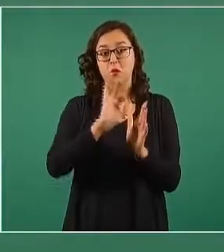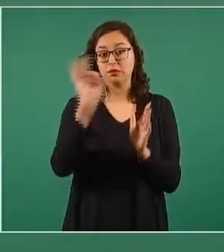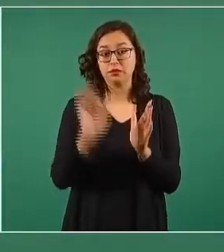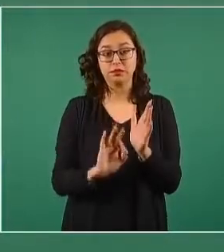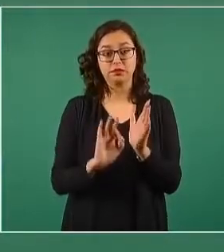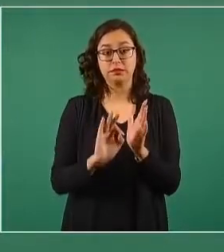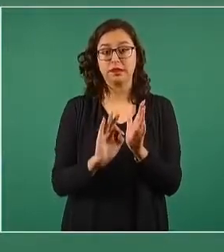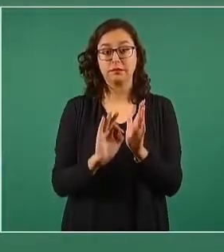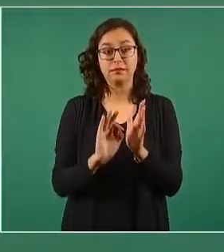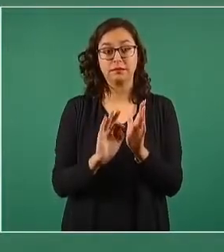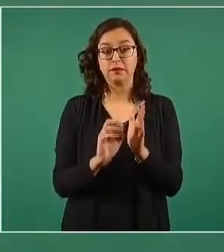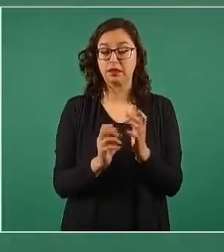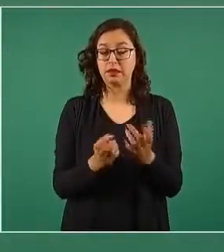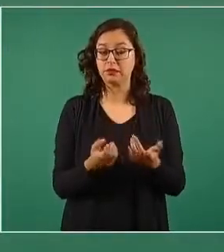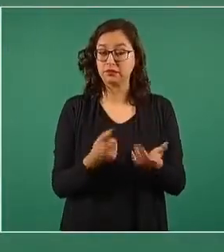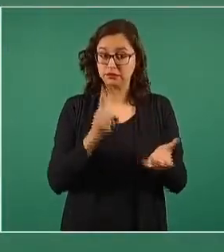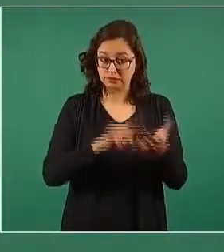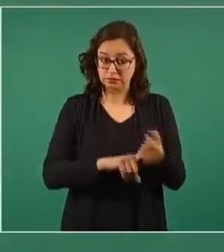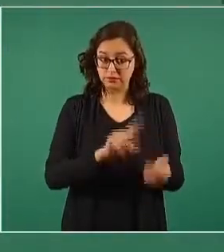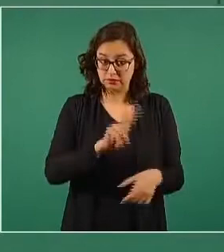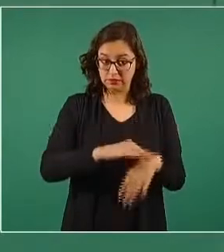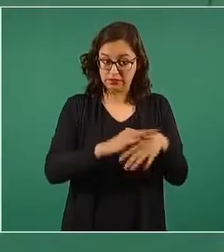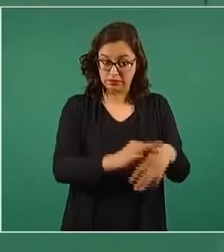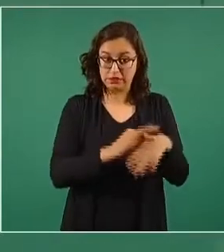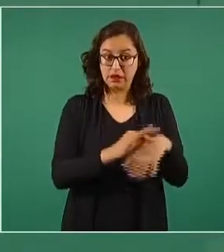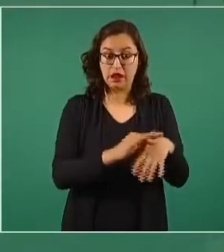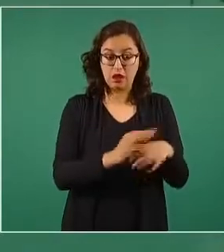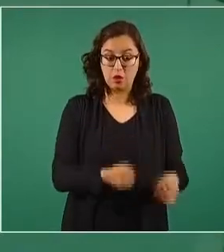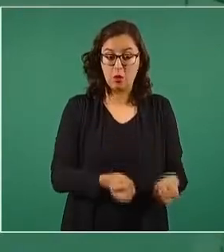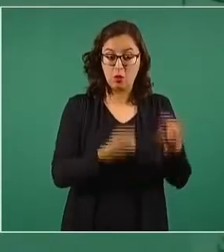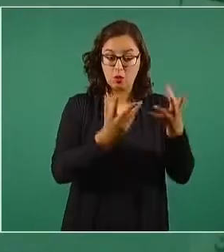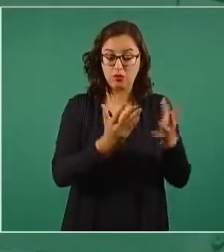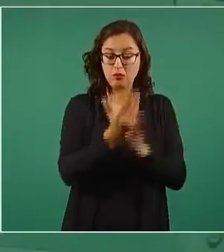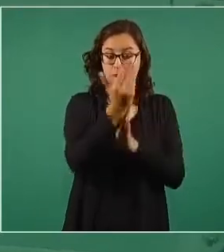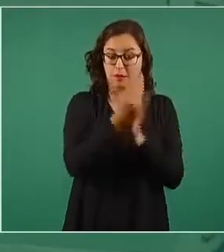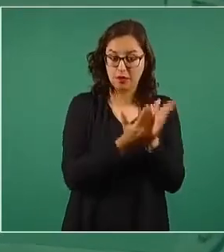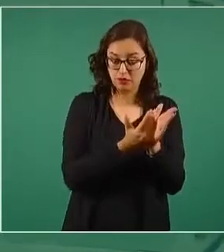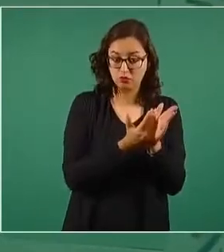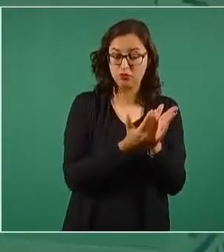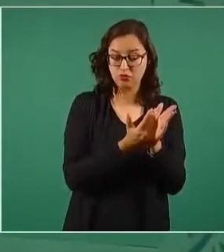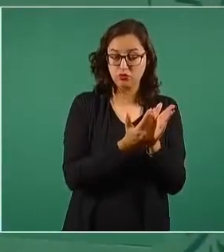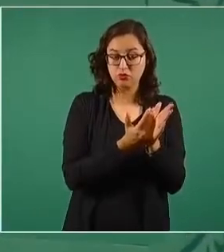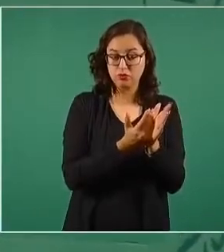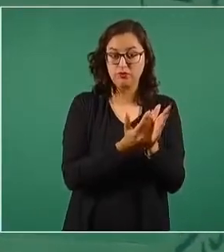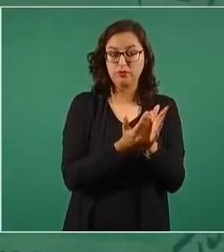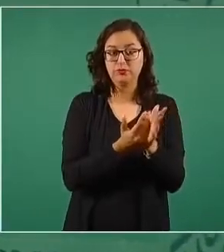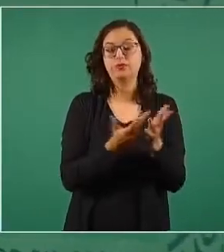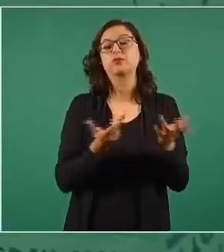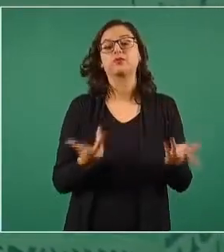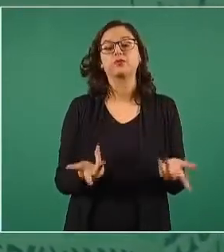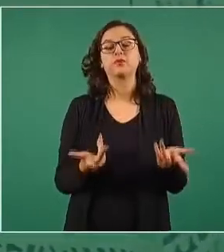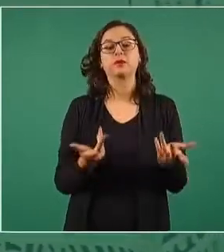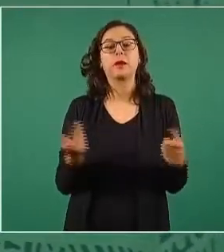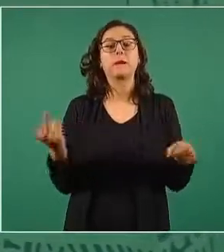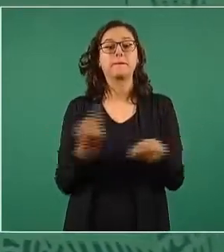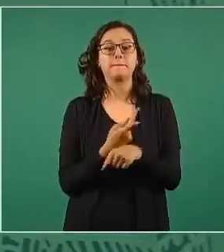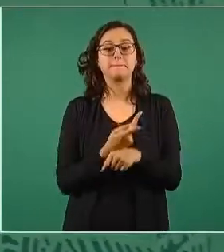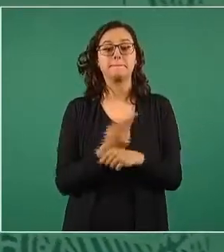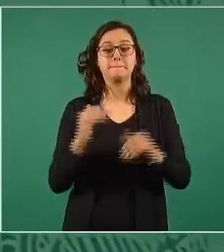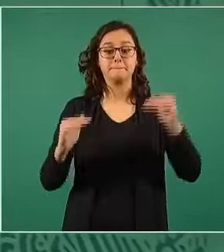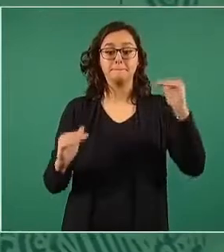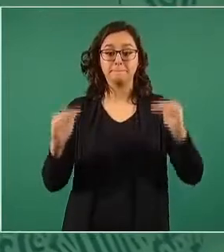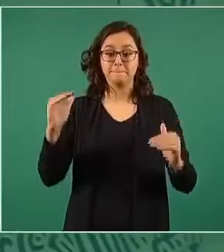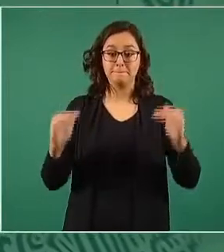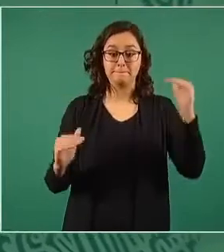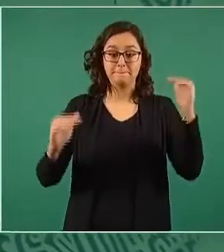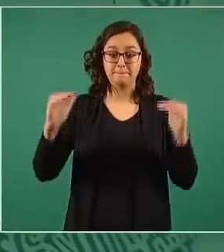en lo cuantitativo y en términos reales que el incremento que tuvo